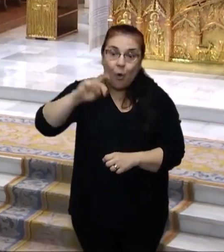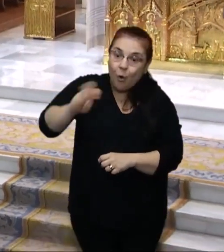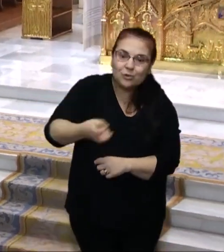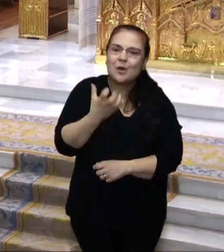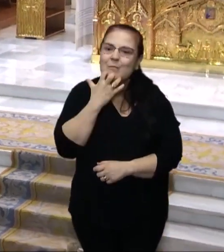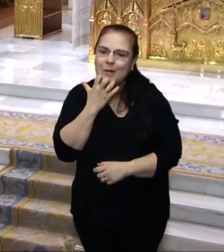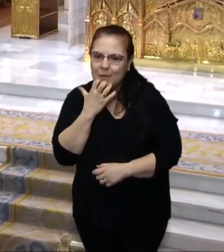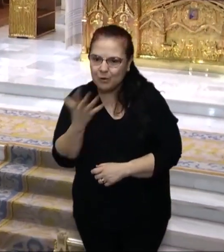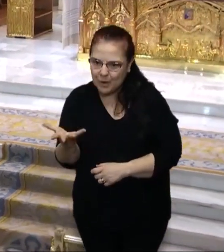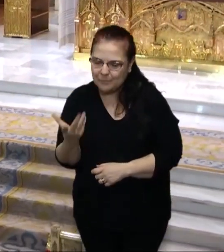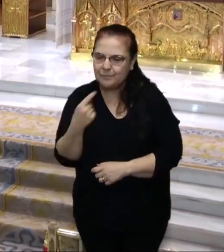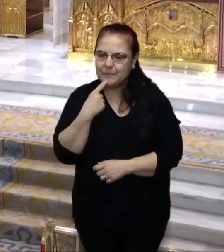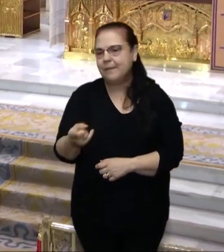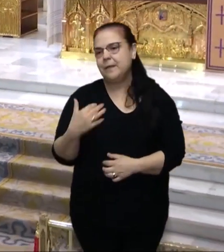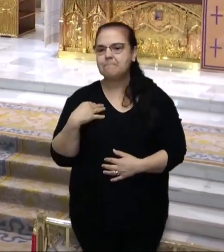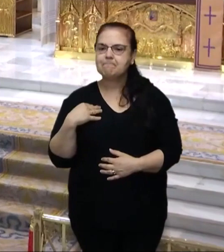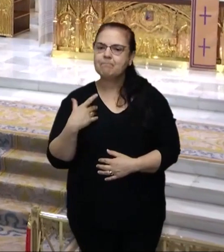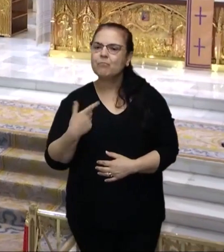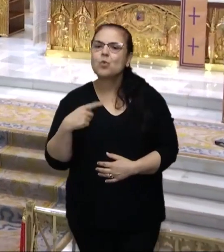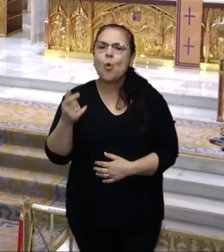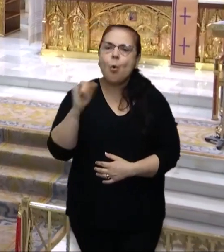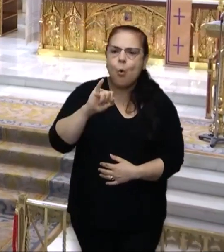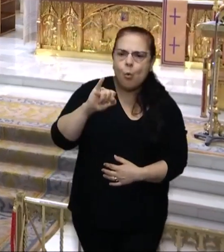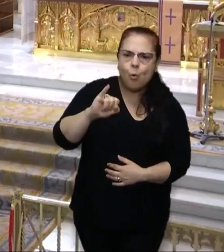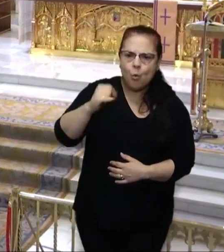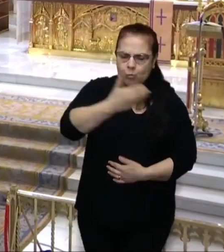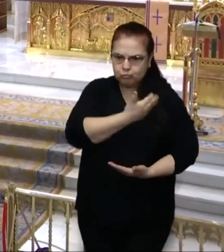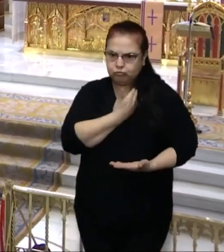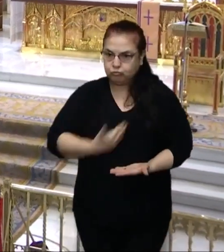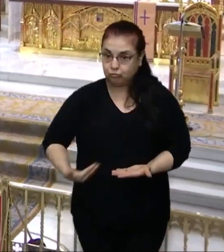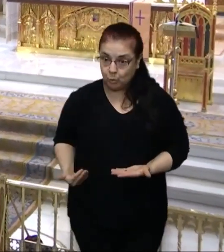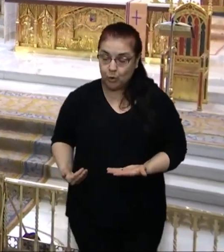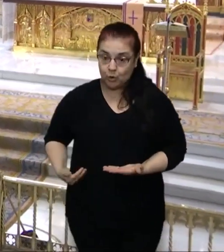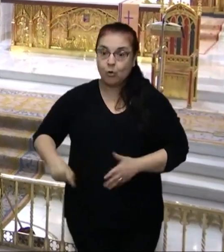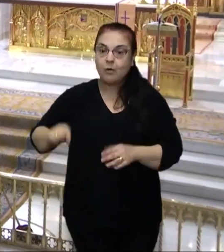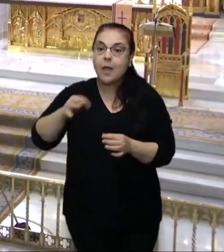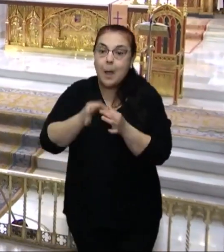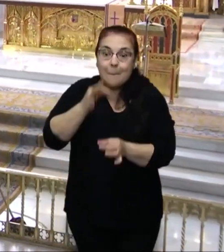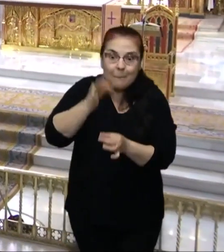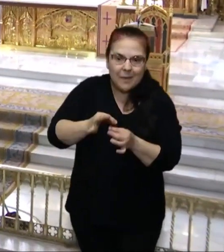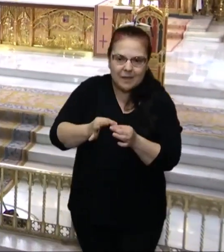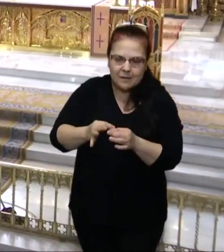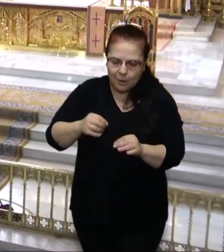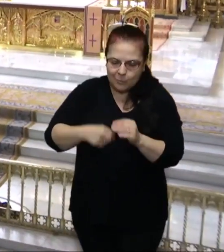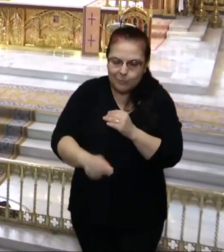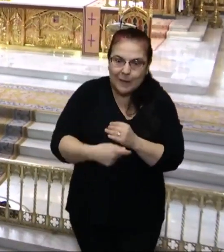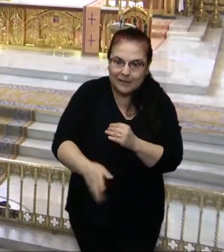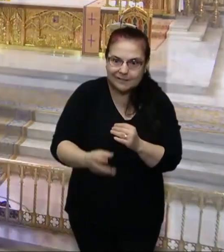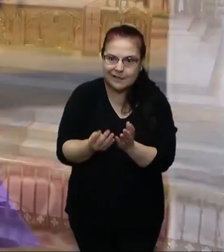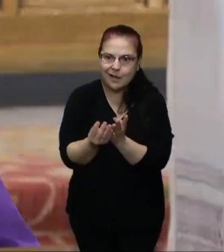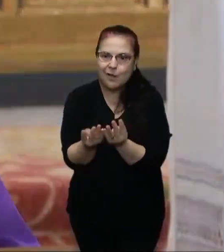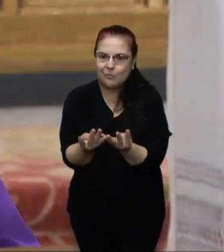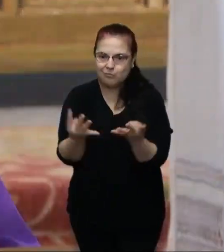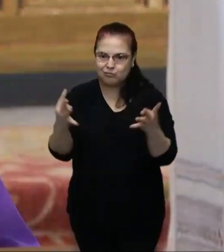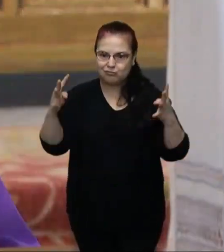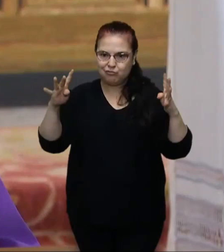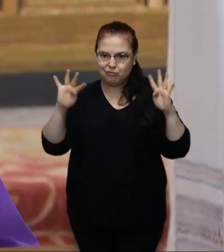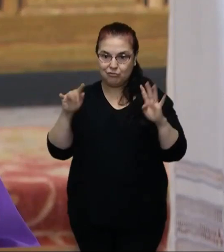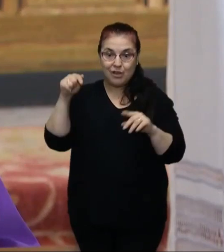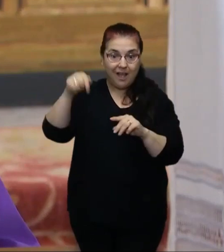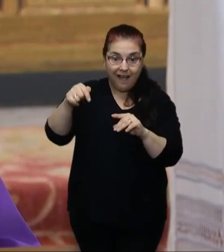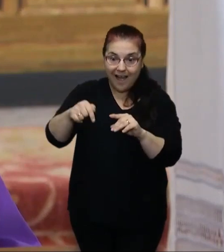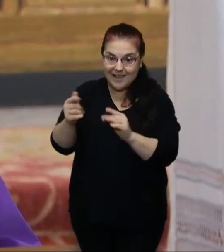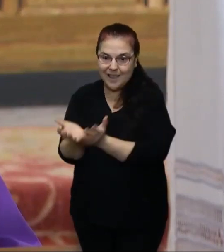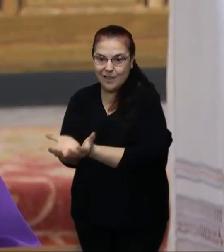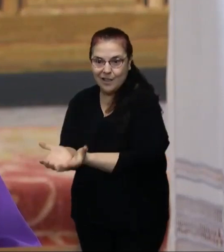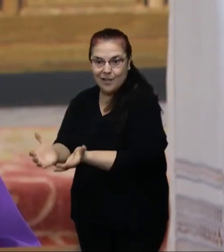parábola. Había un propietario que plantó una viña, la rodeó con una cerca, cavó en ella un